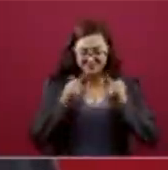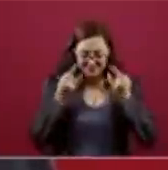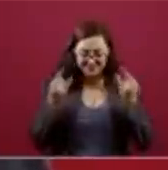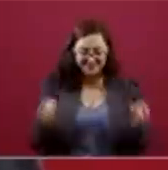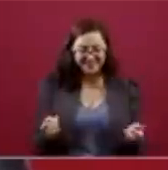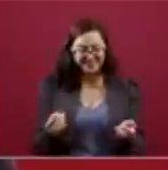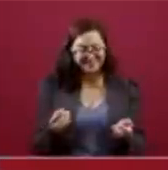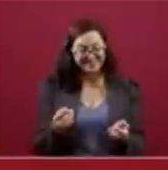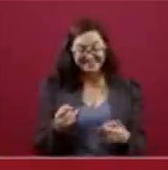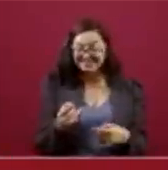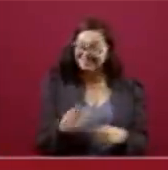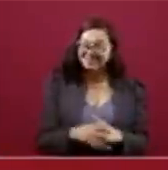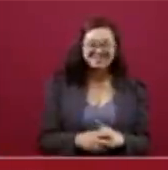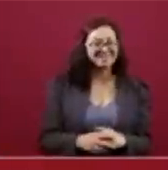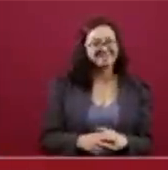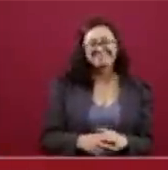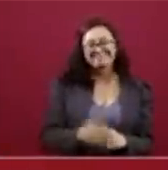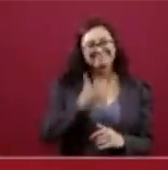surrealista,